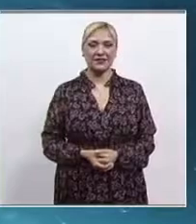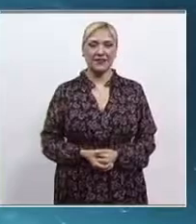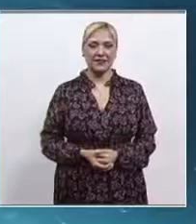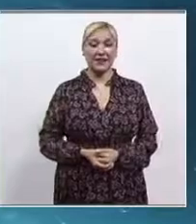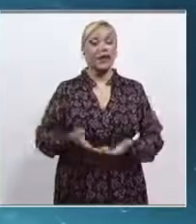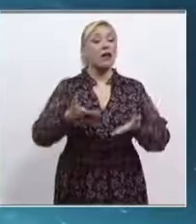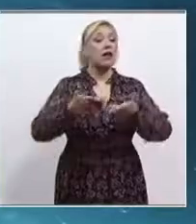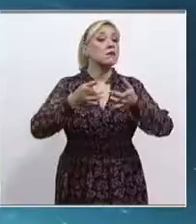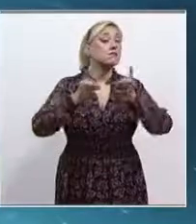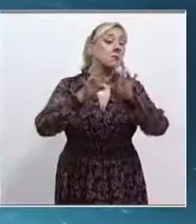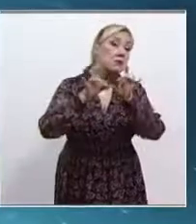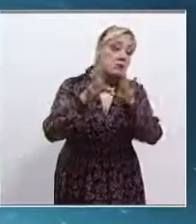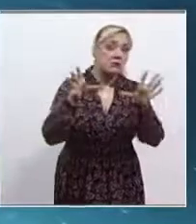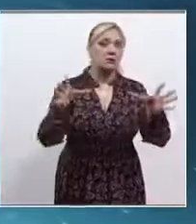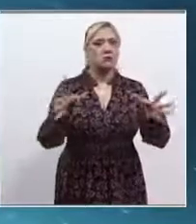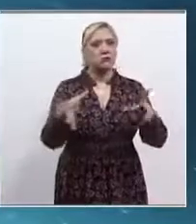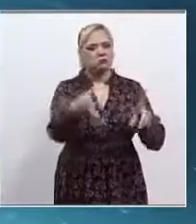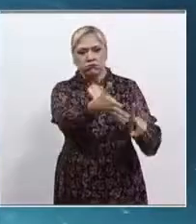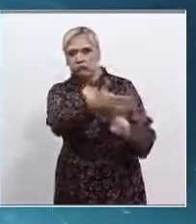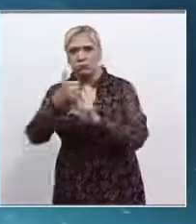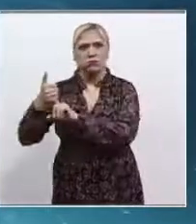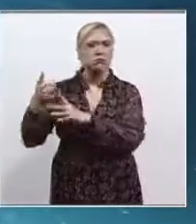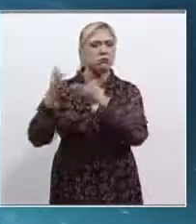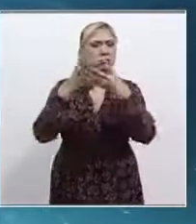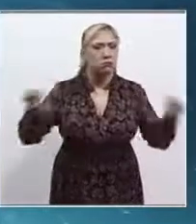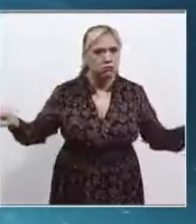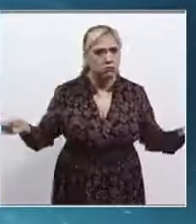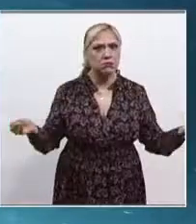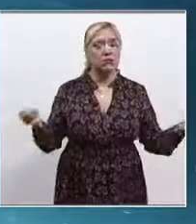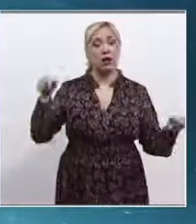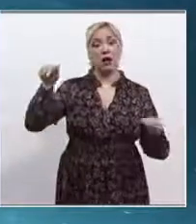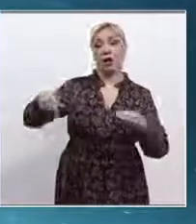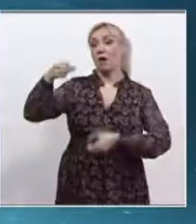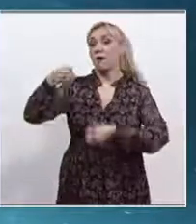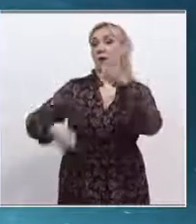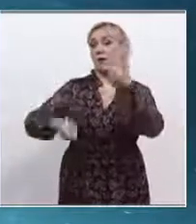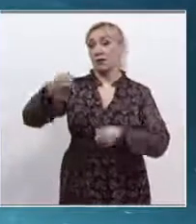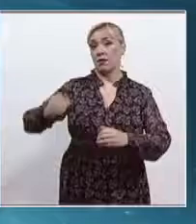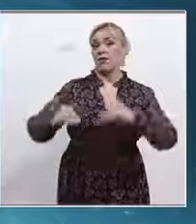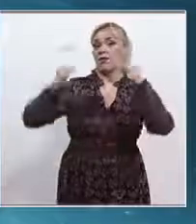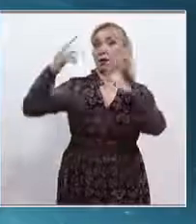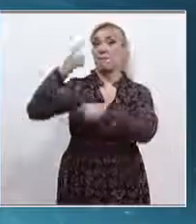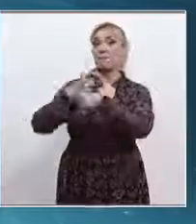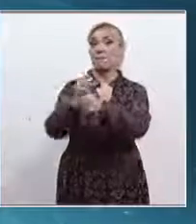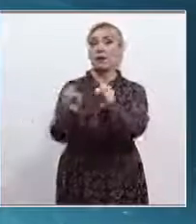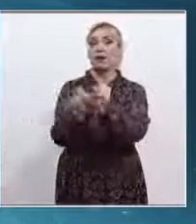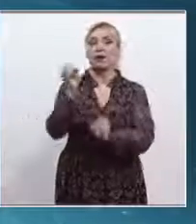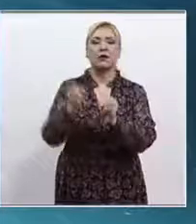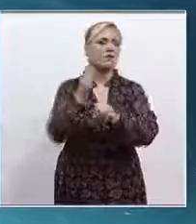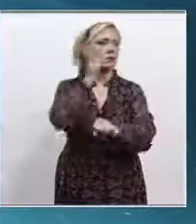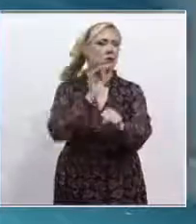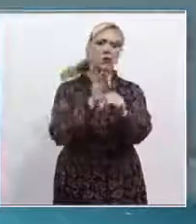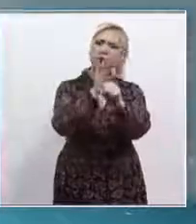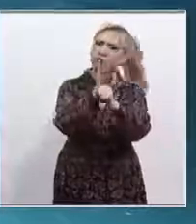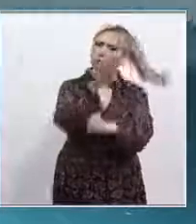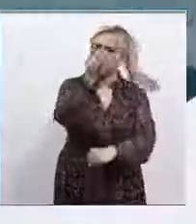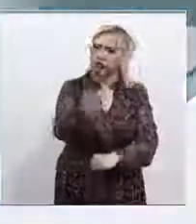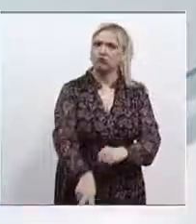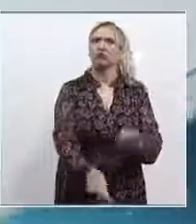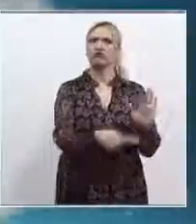En casos de desaparición forzada, la primera sala de la Corte ha protegido el derecho a la verdad y el acceso a la justicia.